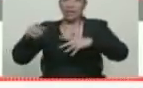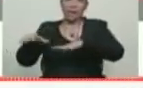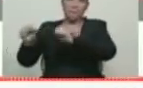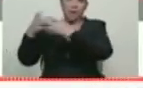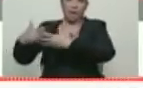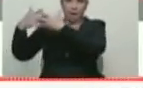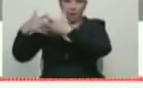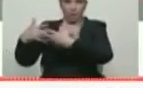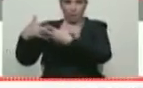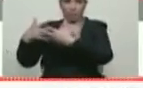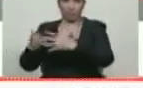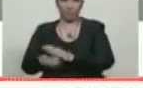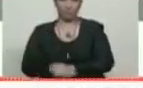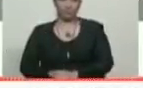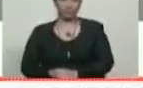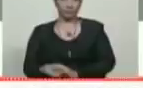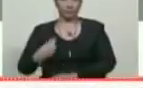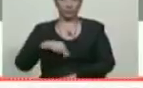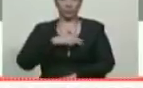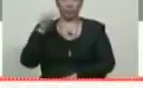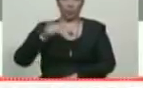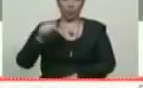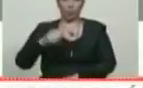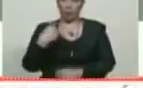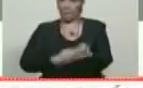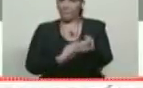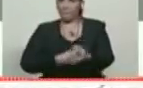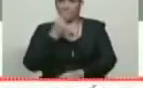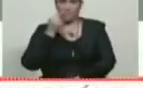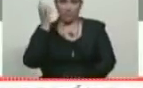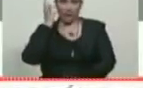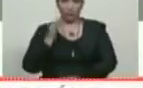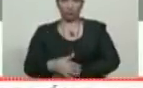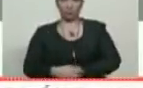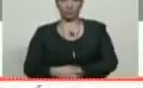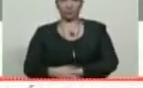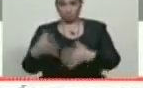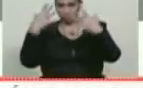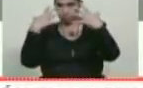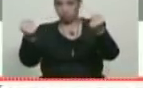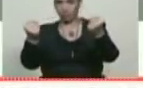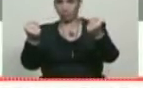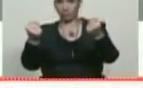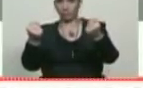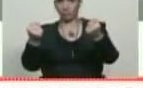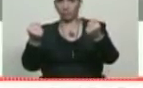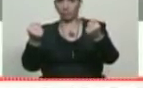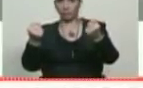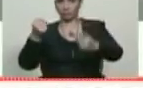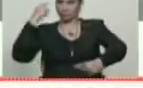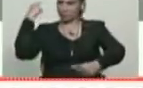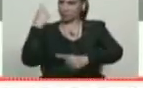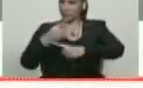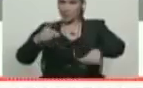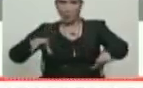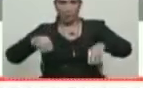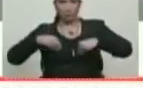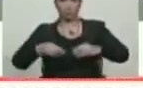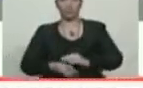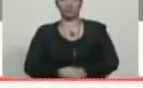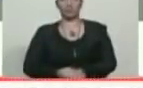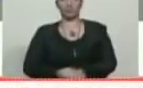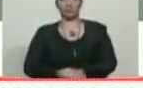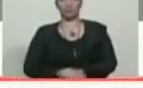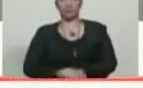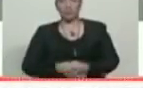norteamericano. Nosotros hoy, hermanos y hermanas, entendamos, y así debemos asumirlo, si